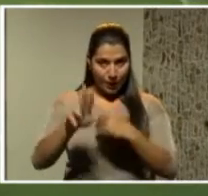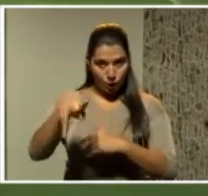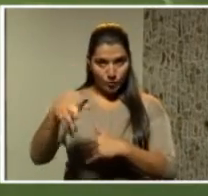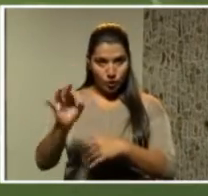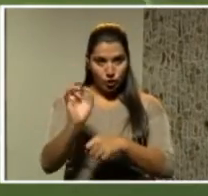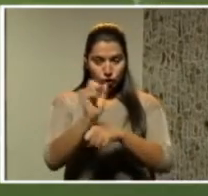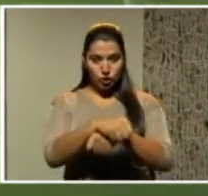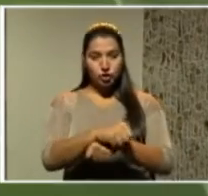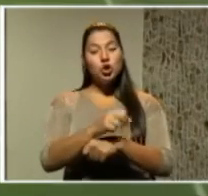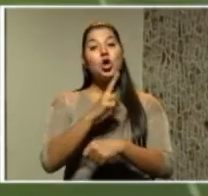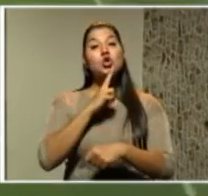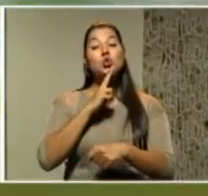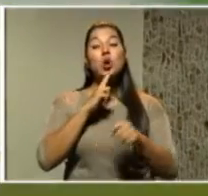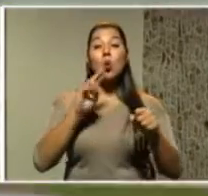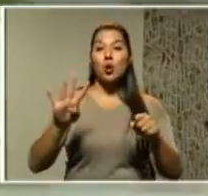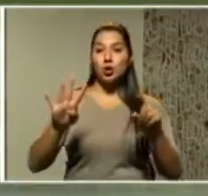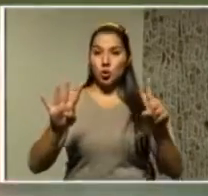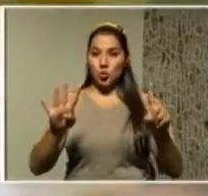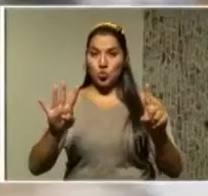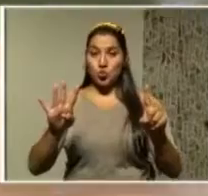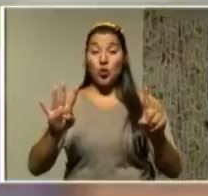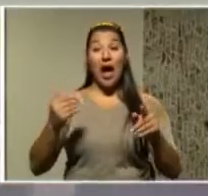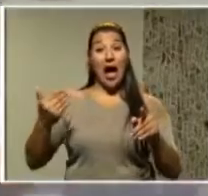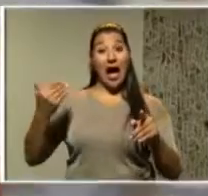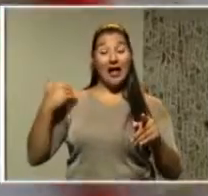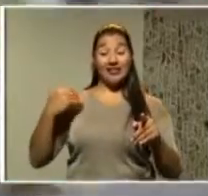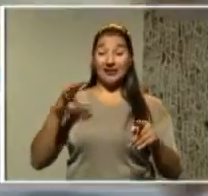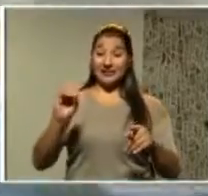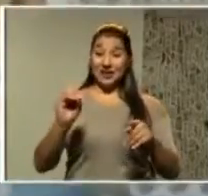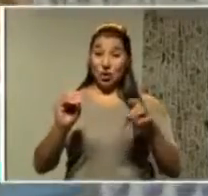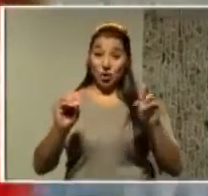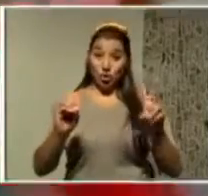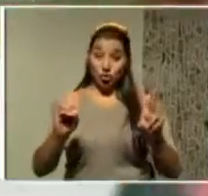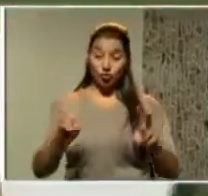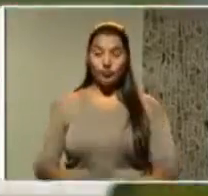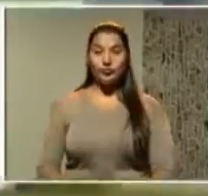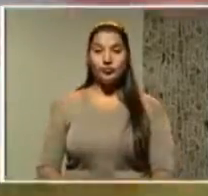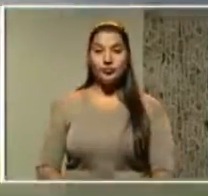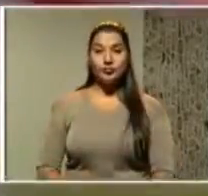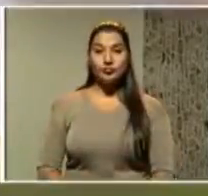venciendo al Olimpia de Honduras 4-1 luego de venir perdiendo 0-2 en el juego de vuelta.